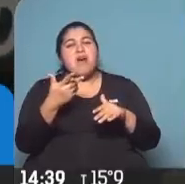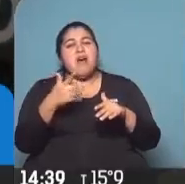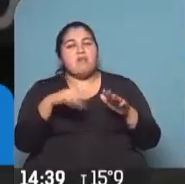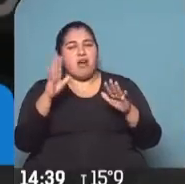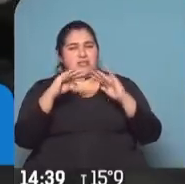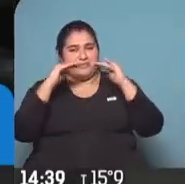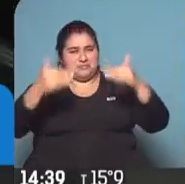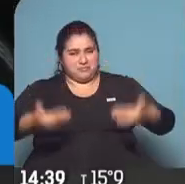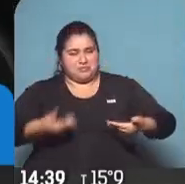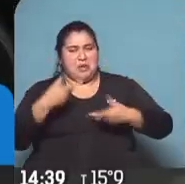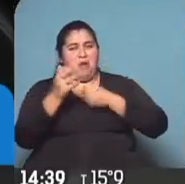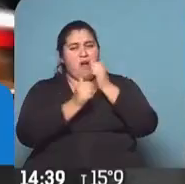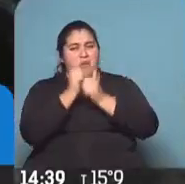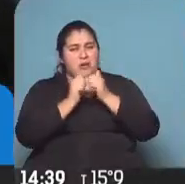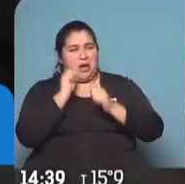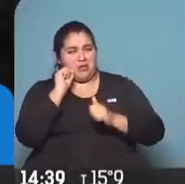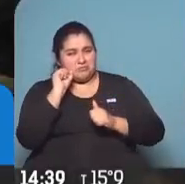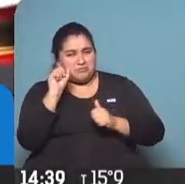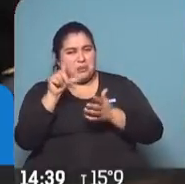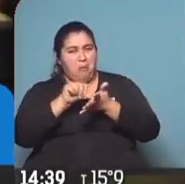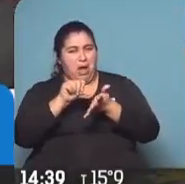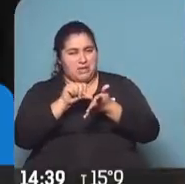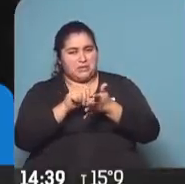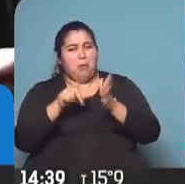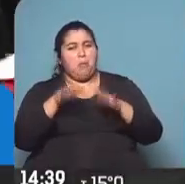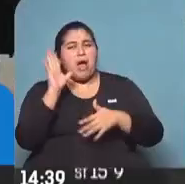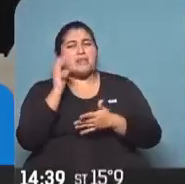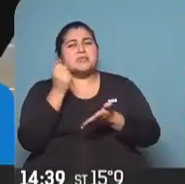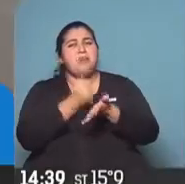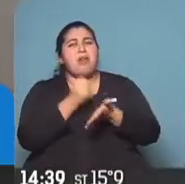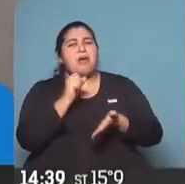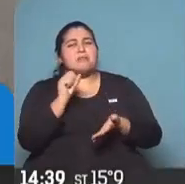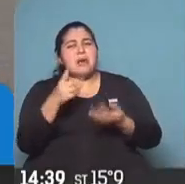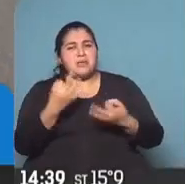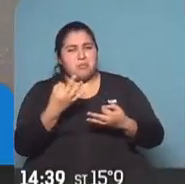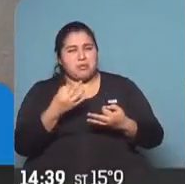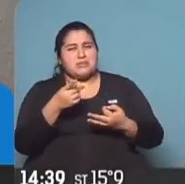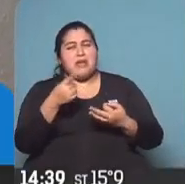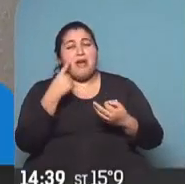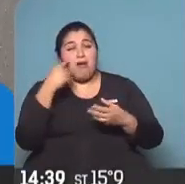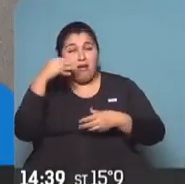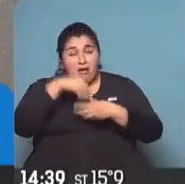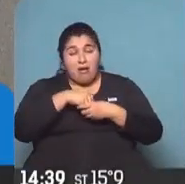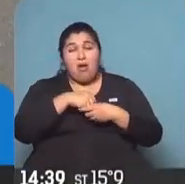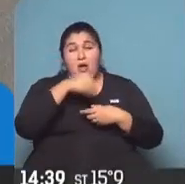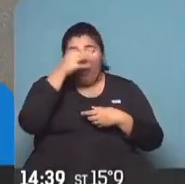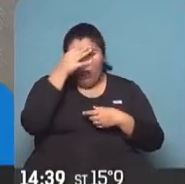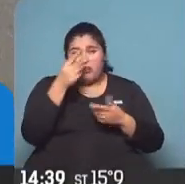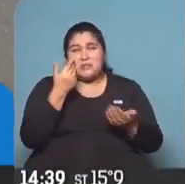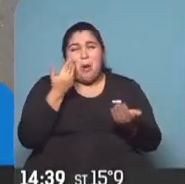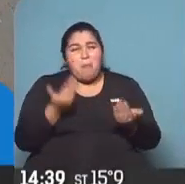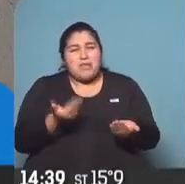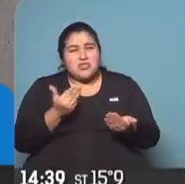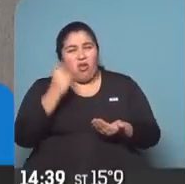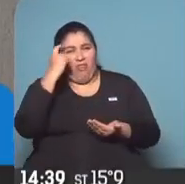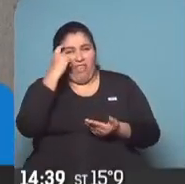venta fabricada por la famosa fábrica pre cuándo genio con capacidad para 12 hombres y un beso total teniendo en